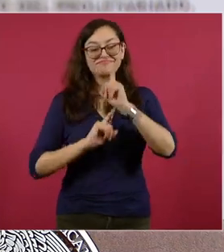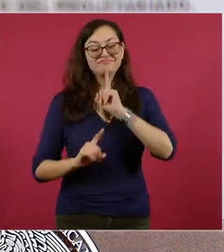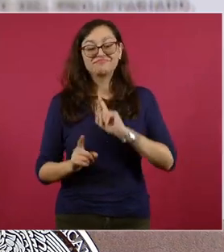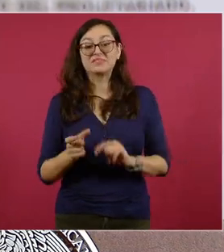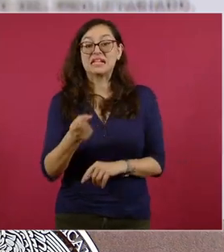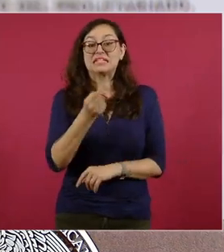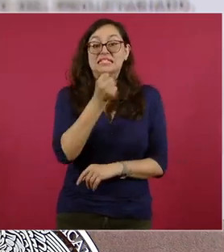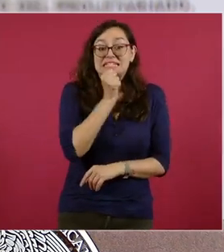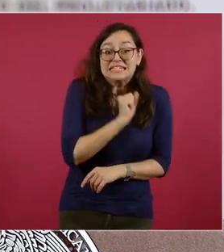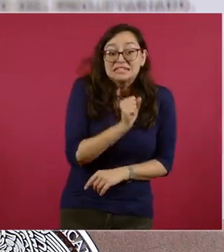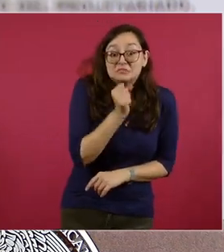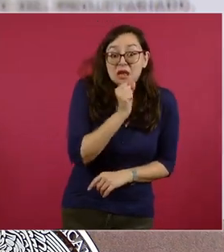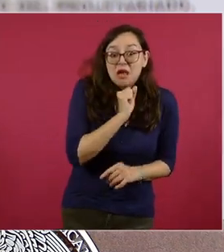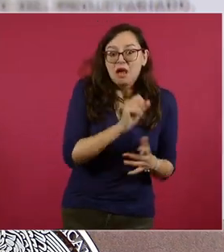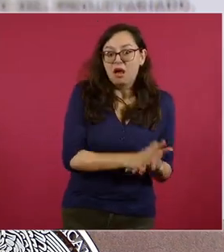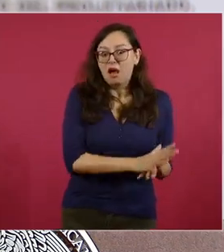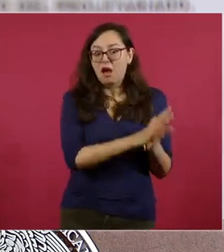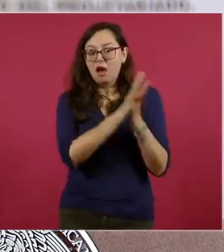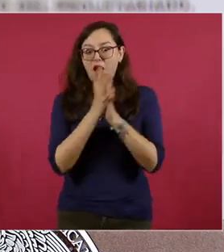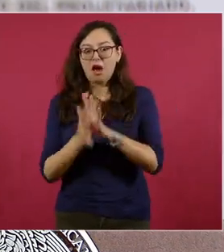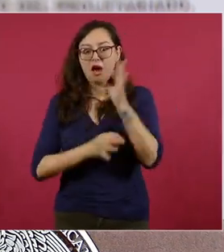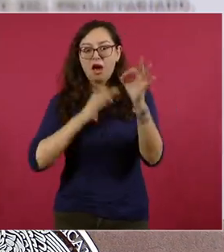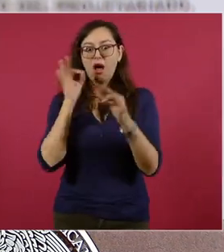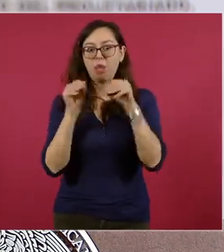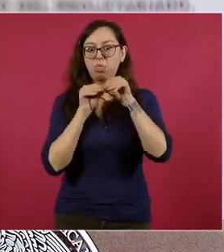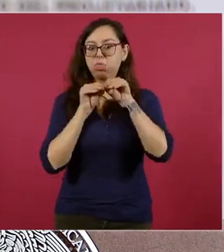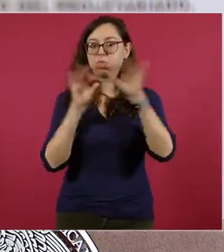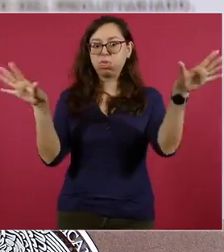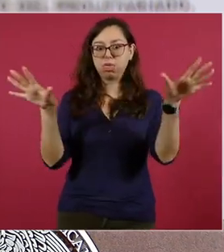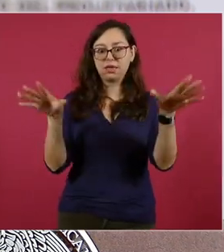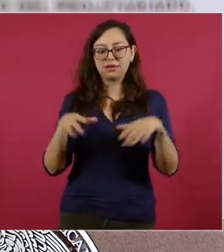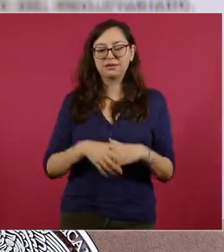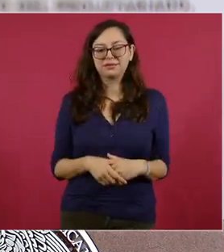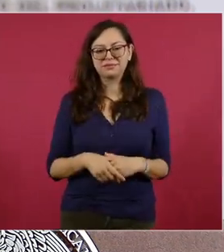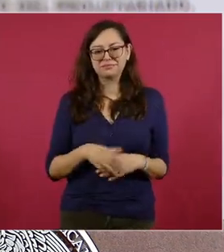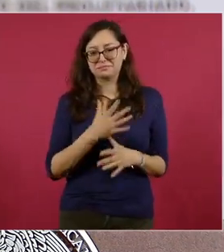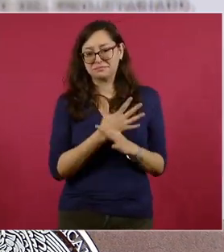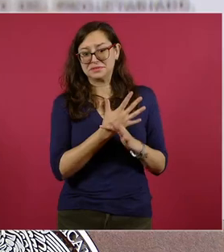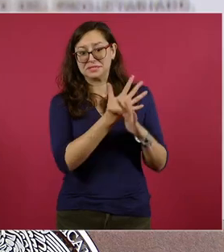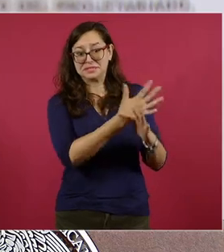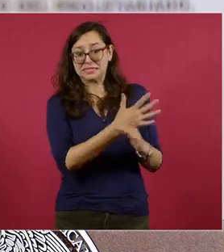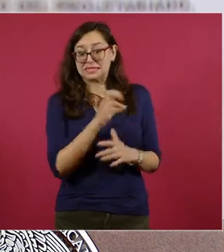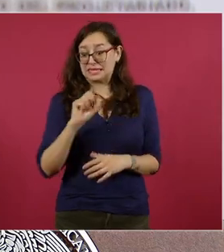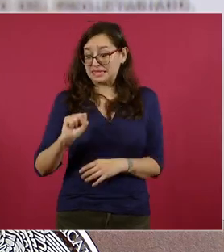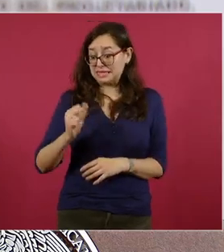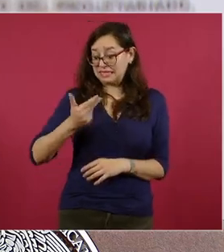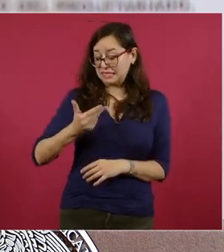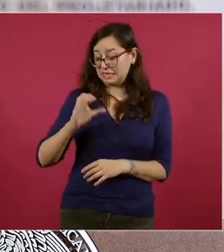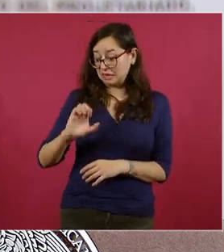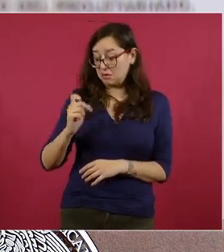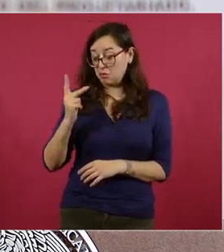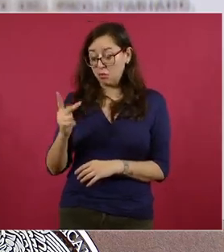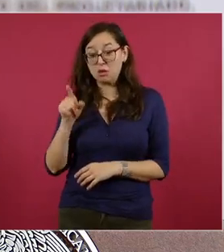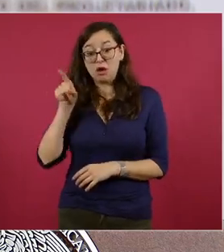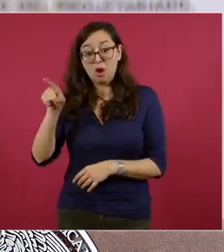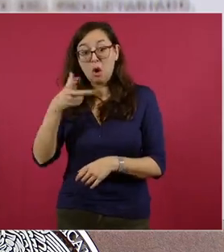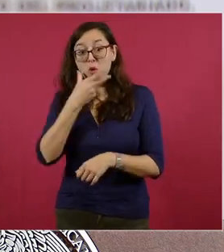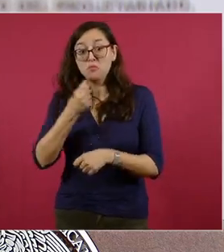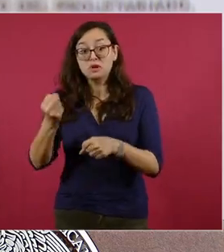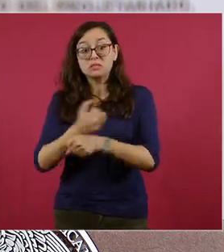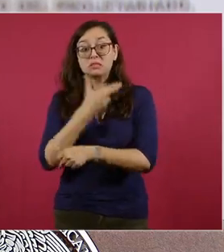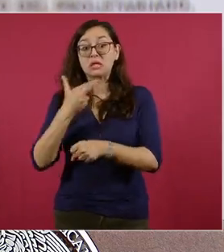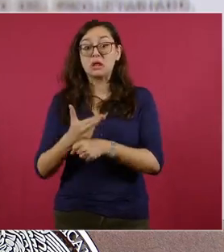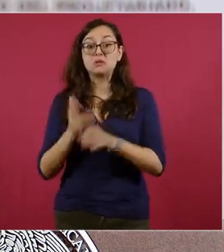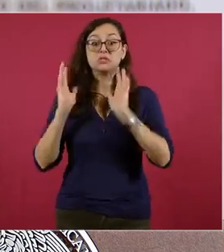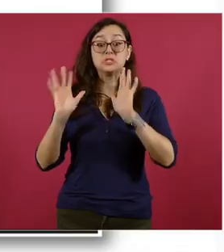un chisme se volvió noticia. La falsa renuncia del secretario de Hacienda. Un chisme que alguien inventa con mala intención, que se